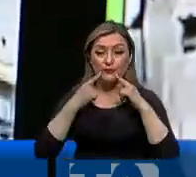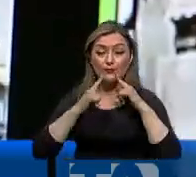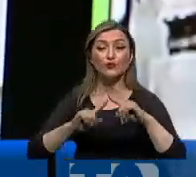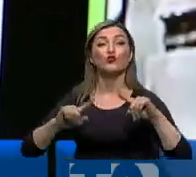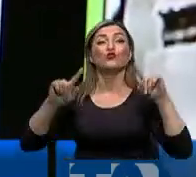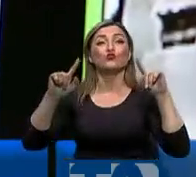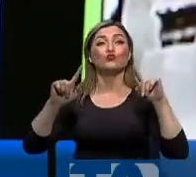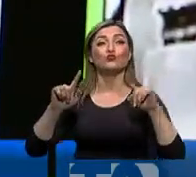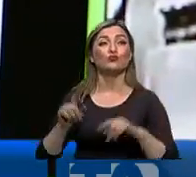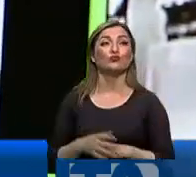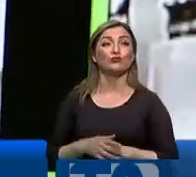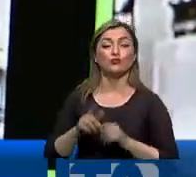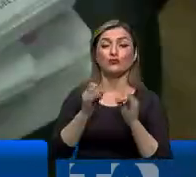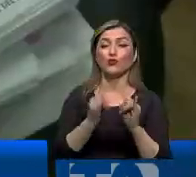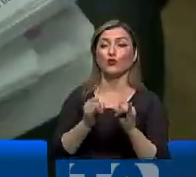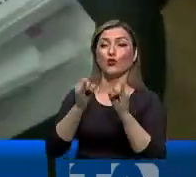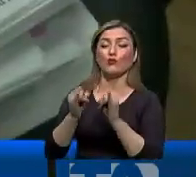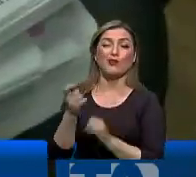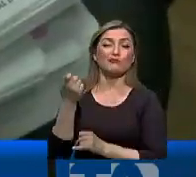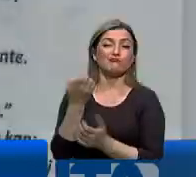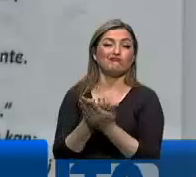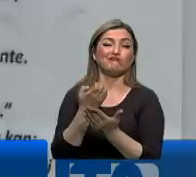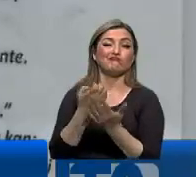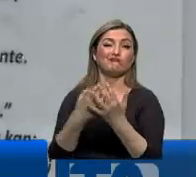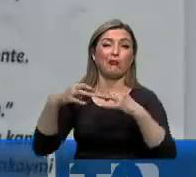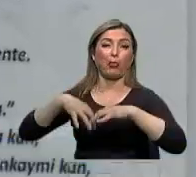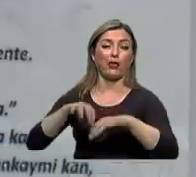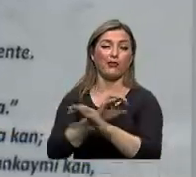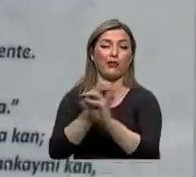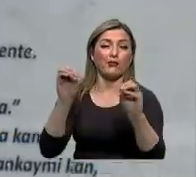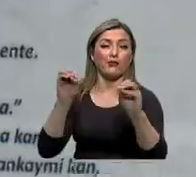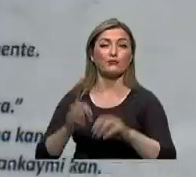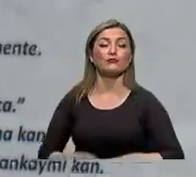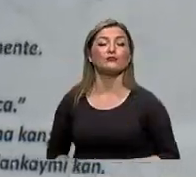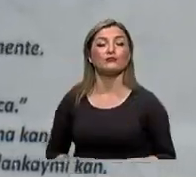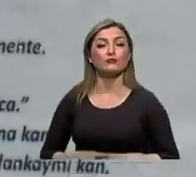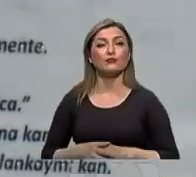declarar la insolvencia de cada sentenciado. En Quito, Freddy Paredes, 24 horas.